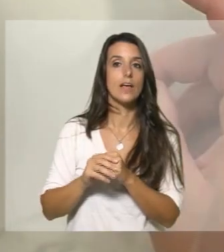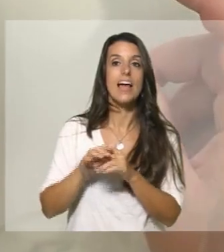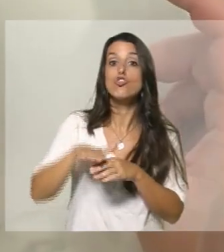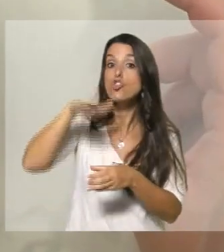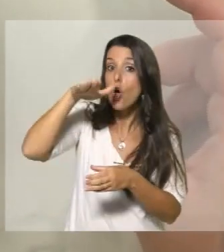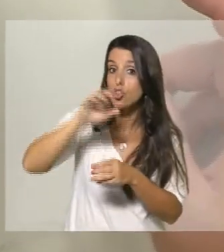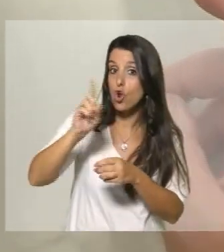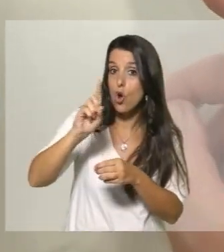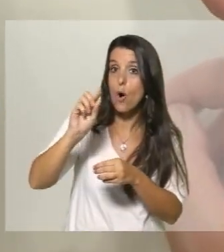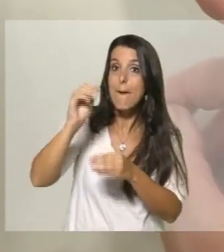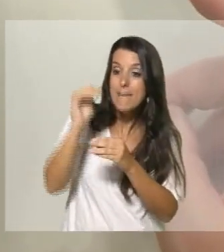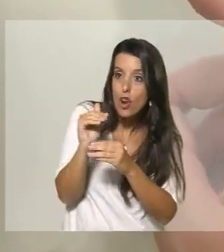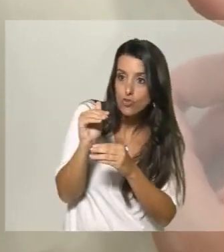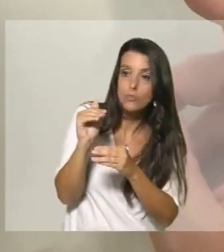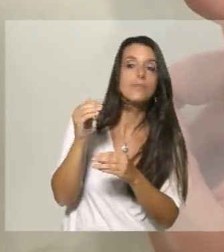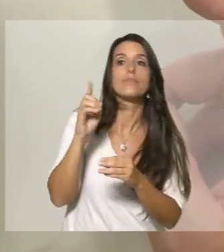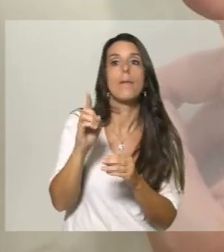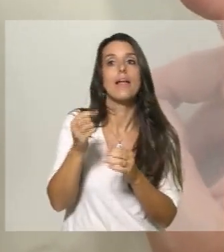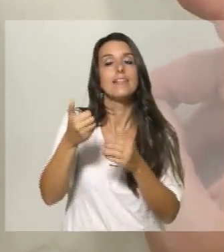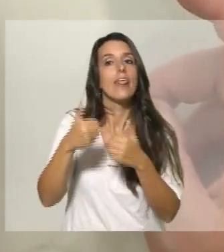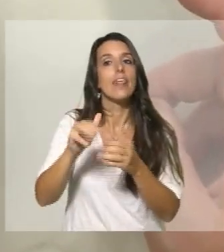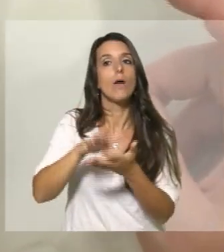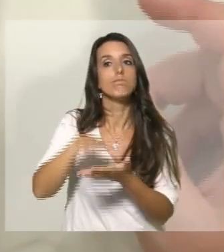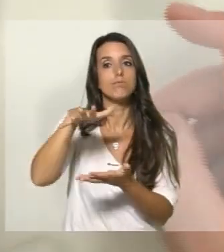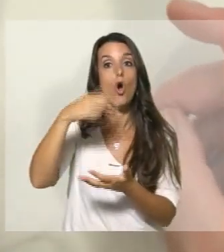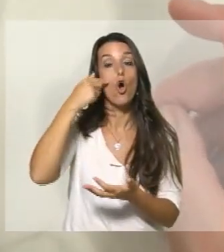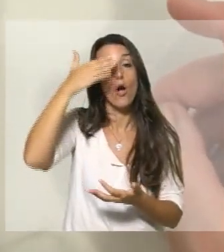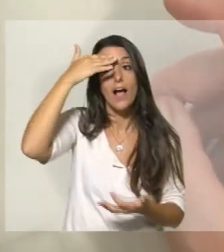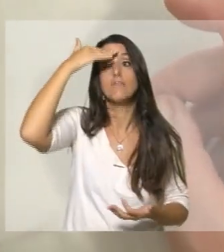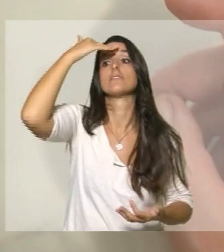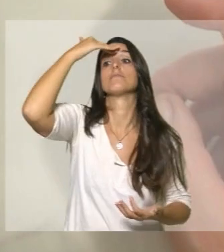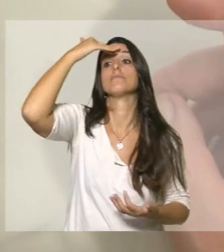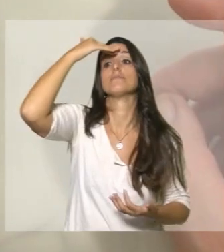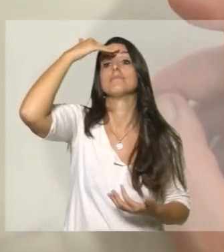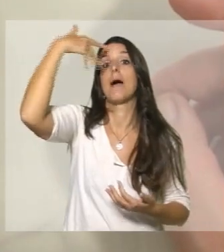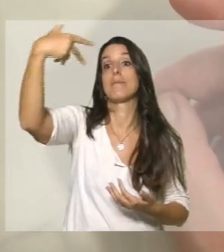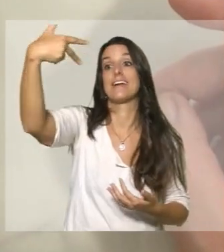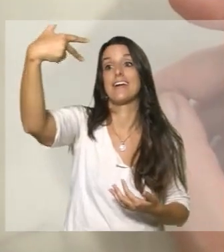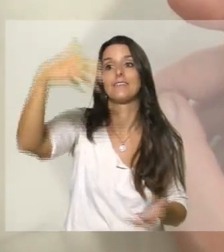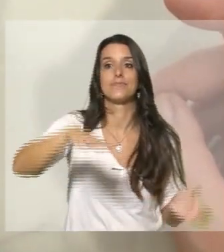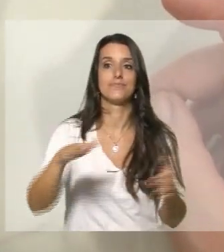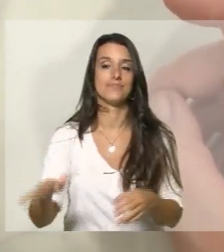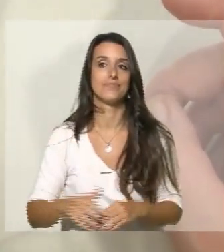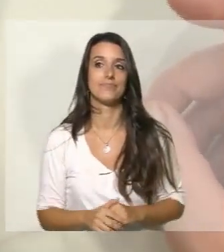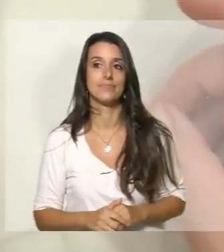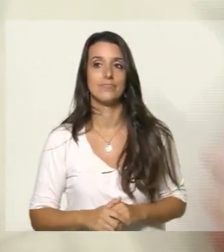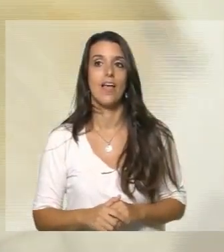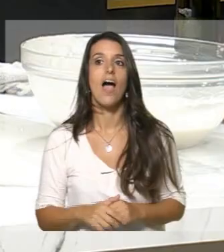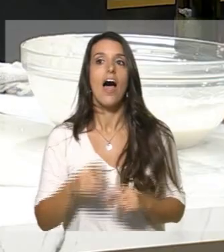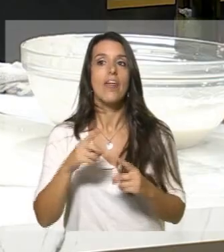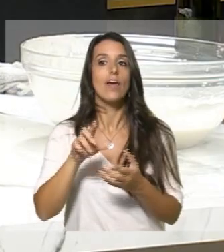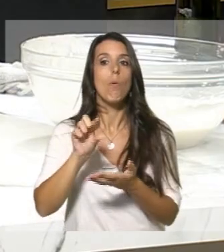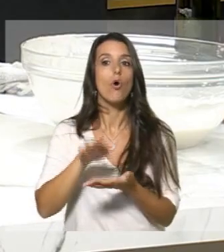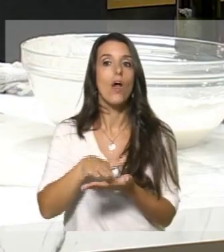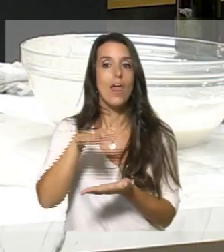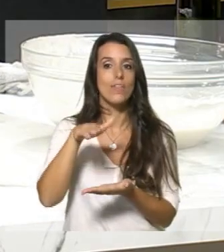3/4 partes y ahí recién dejamos leudar. Cuidado la cabeza, Mari. Dejamos leudar. Dejamos leudar un poquito